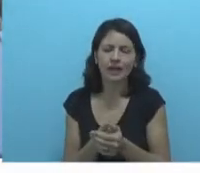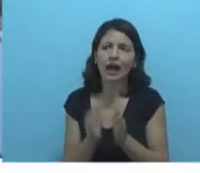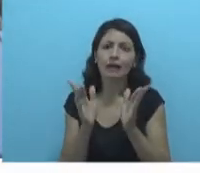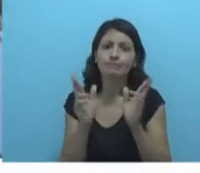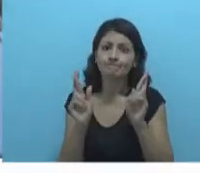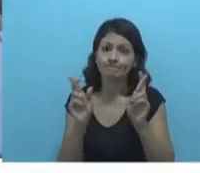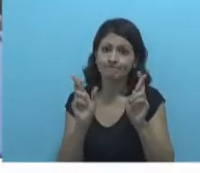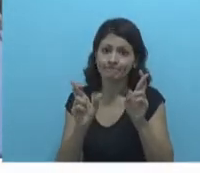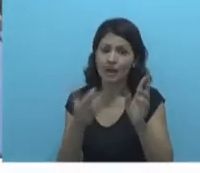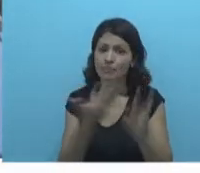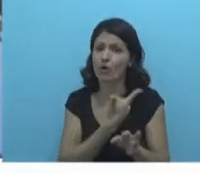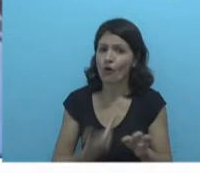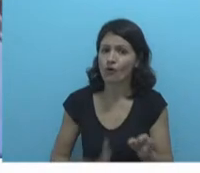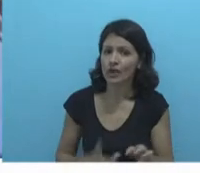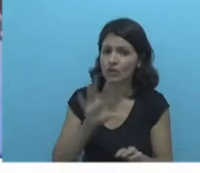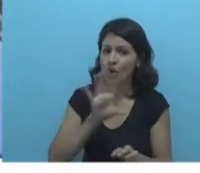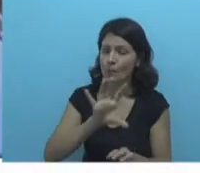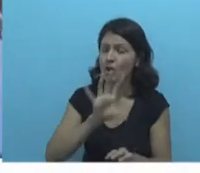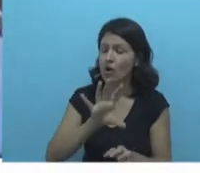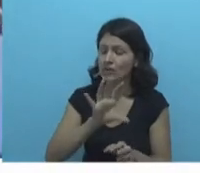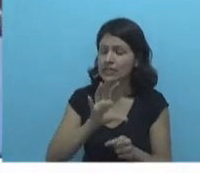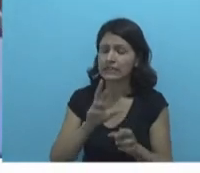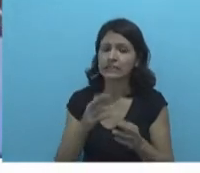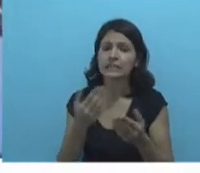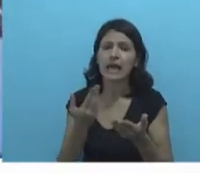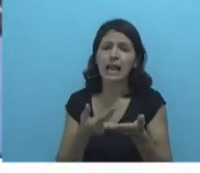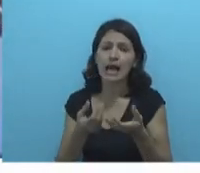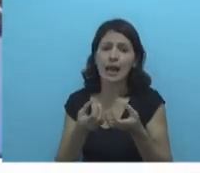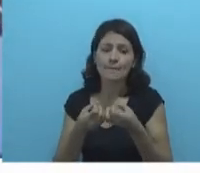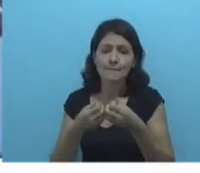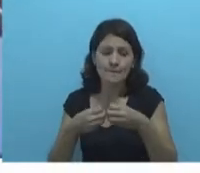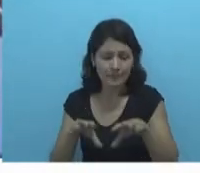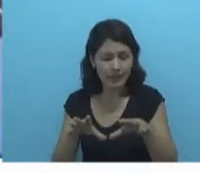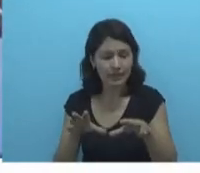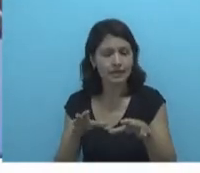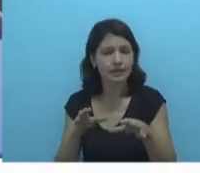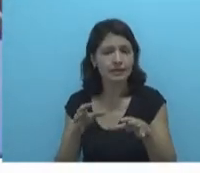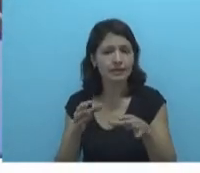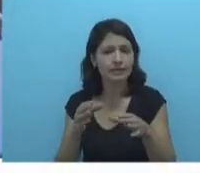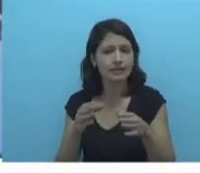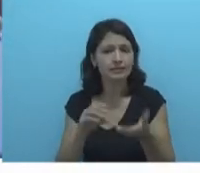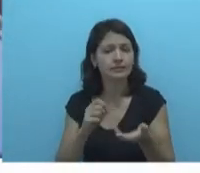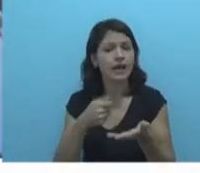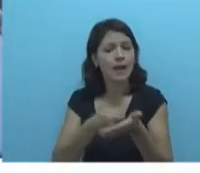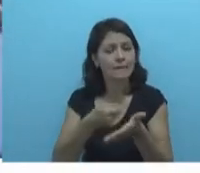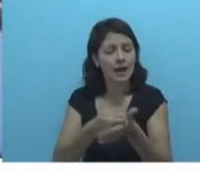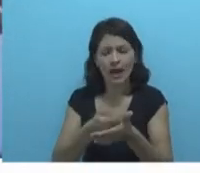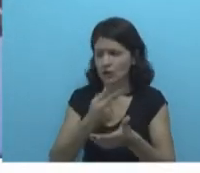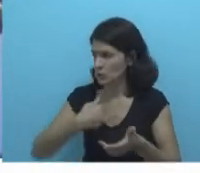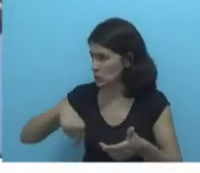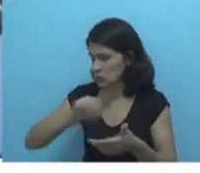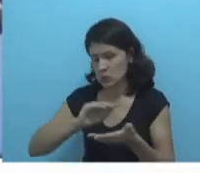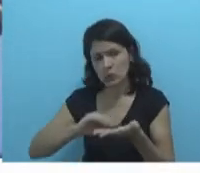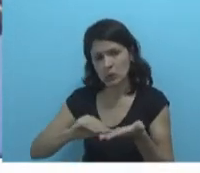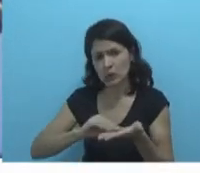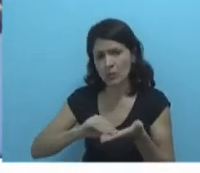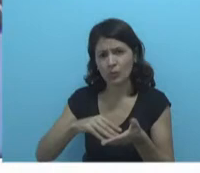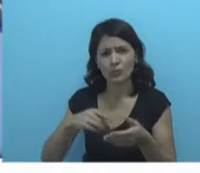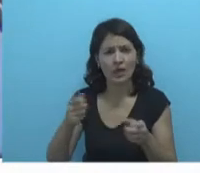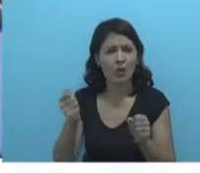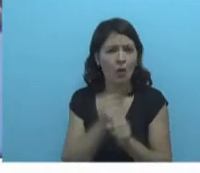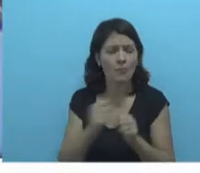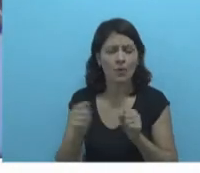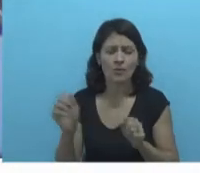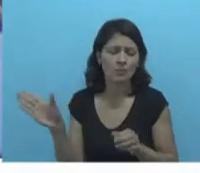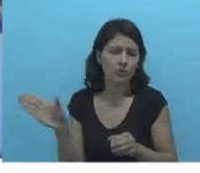este pedido que hoy están acompañando por unanimidad todos los bloques que tienen representación en esta Cámara y recordando además que